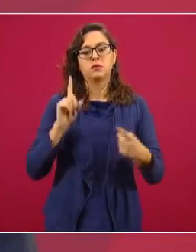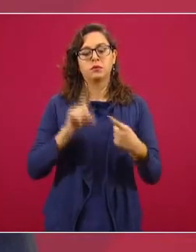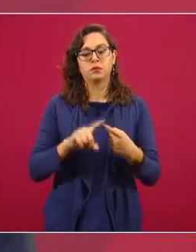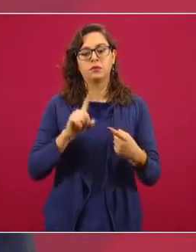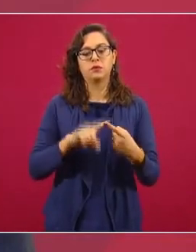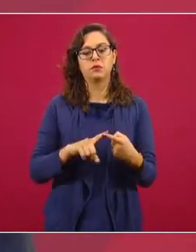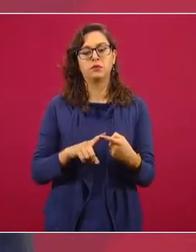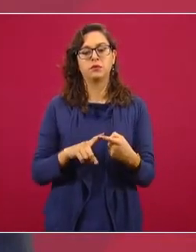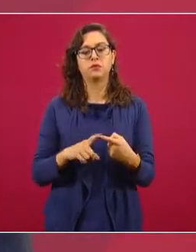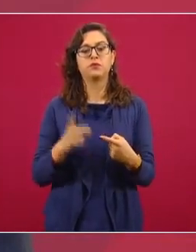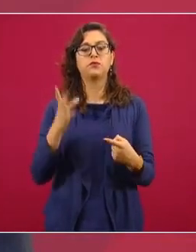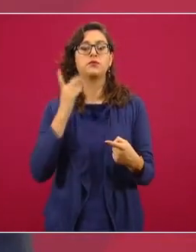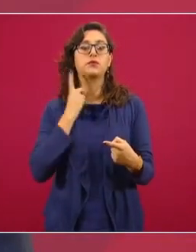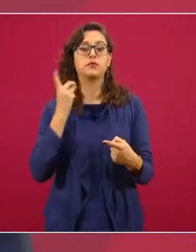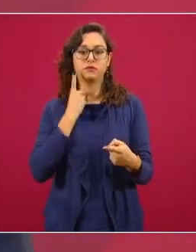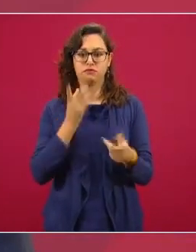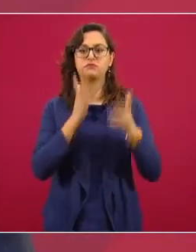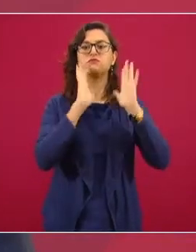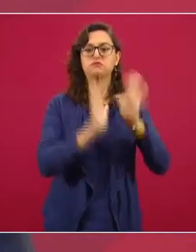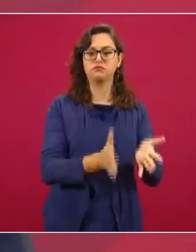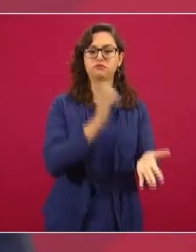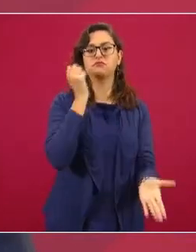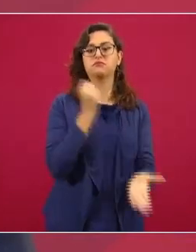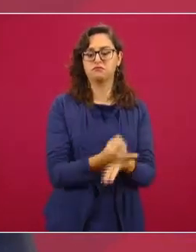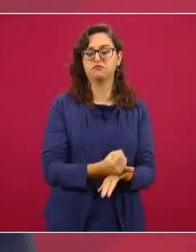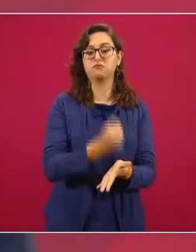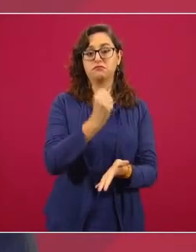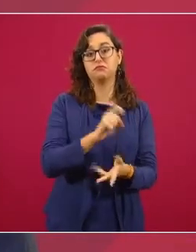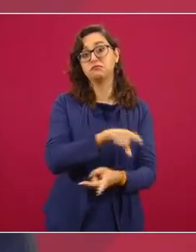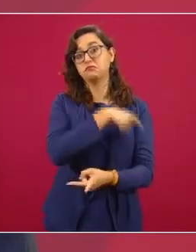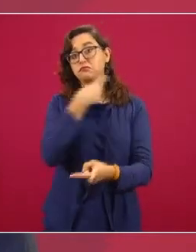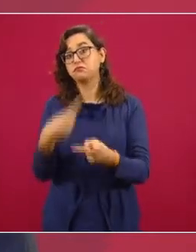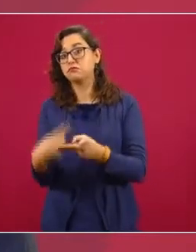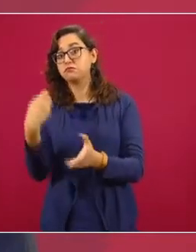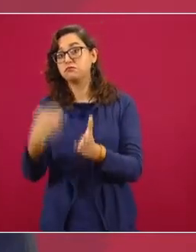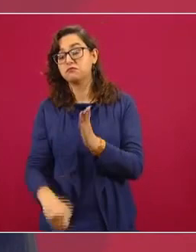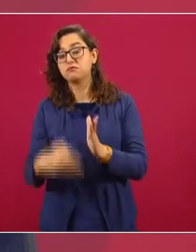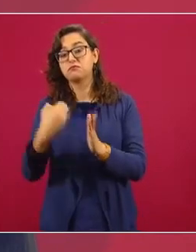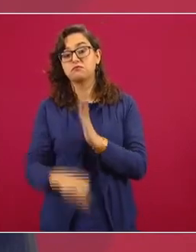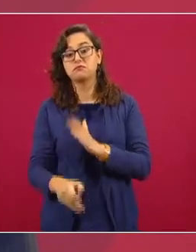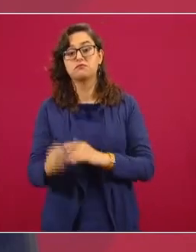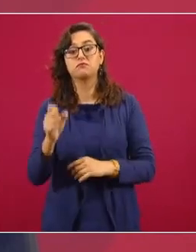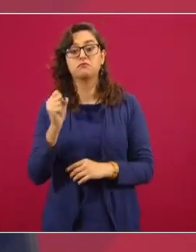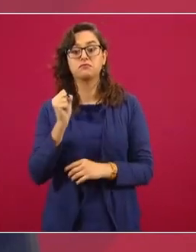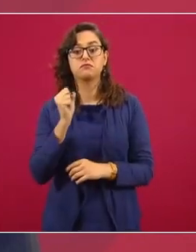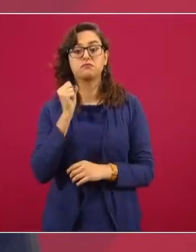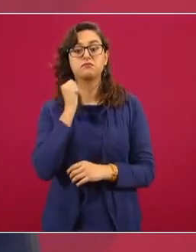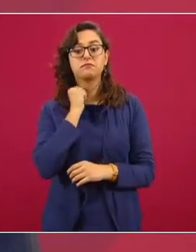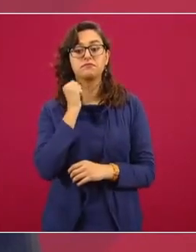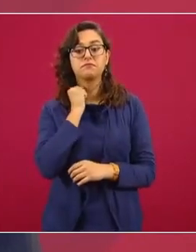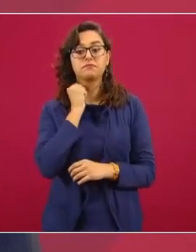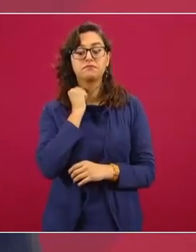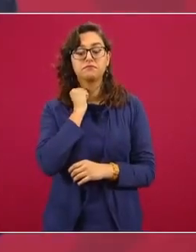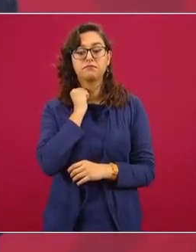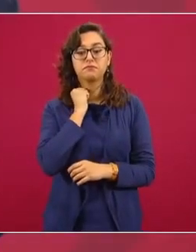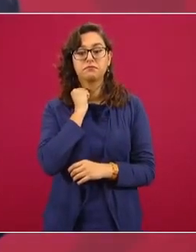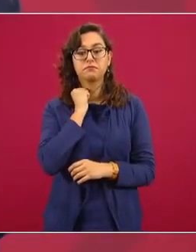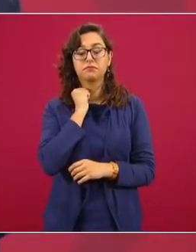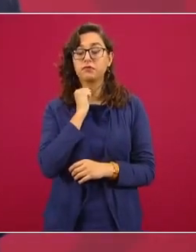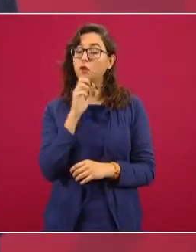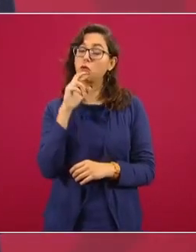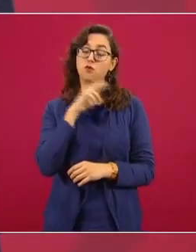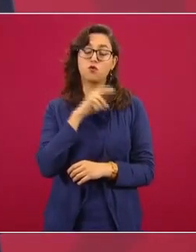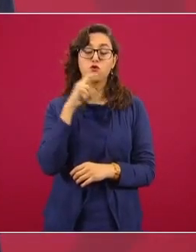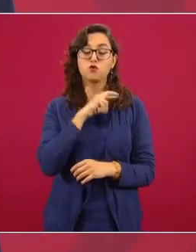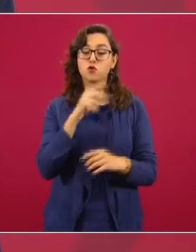en la Cámara de Diputados y yo espero que se apruebe lo más